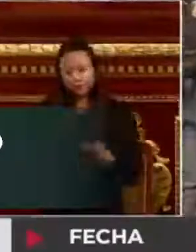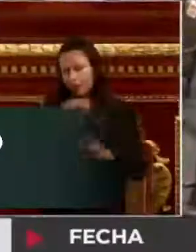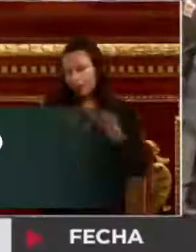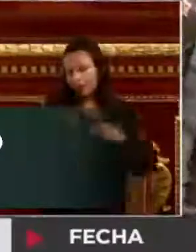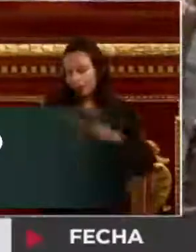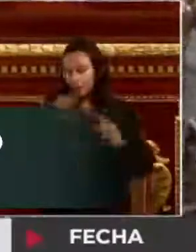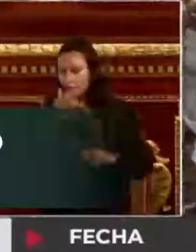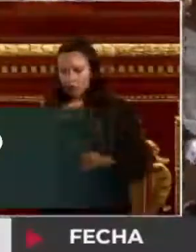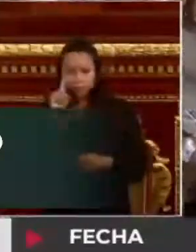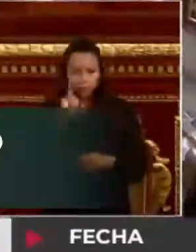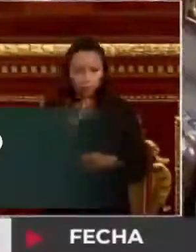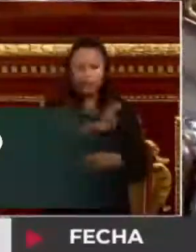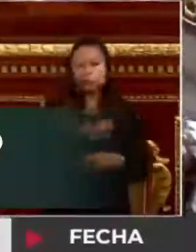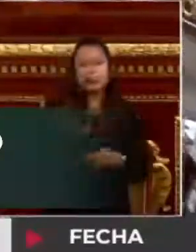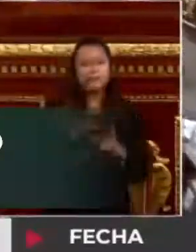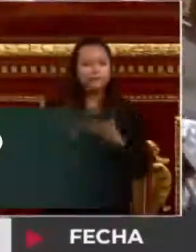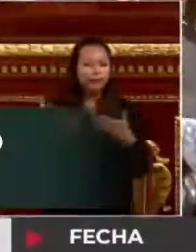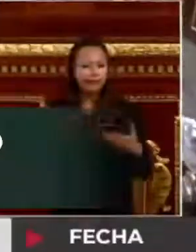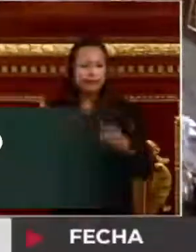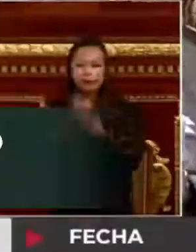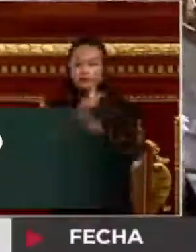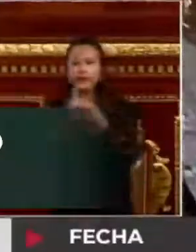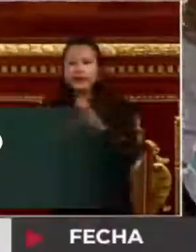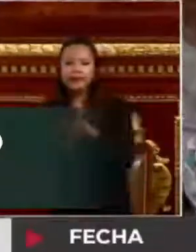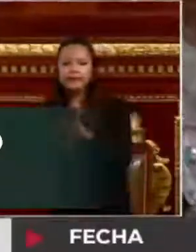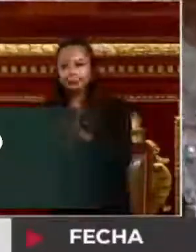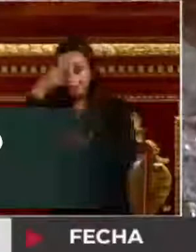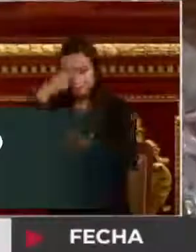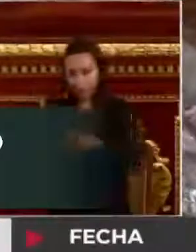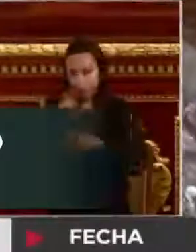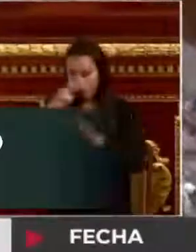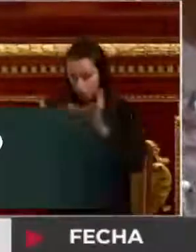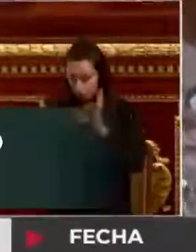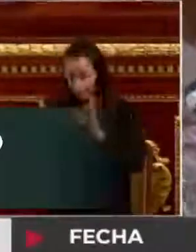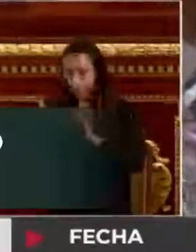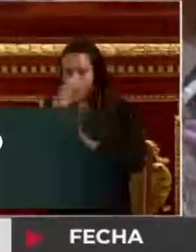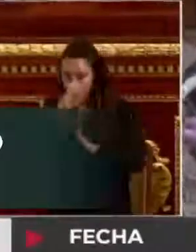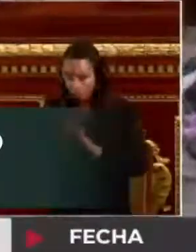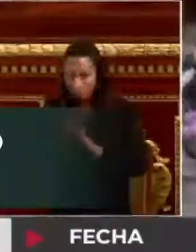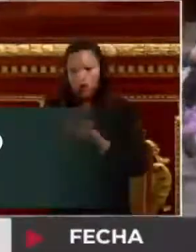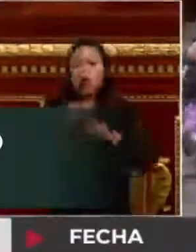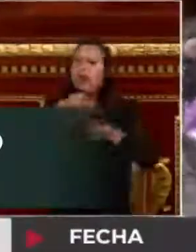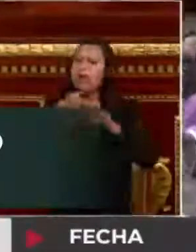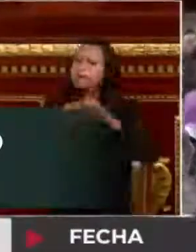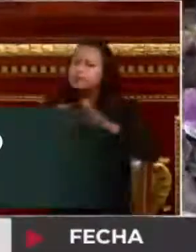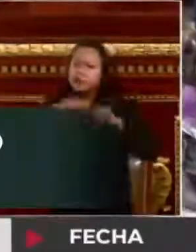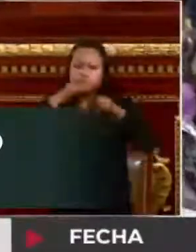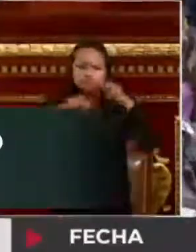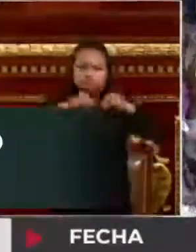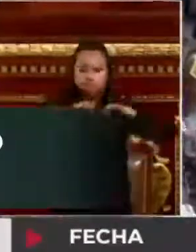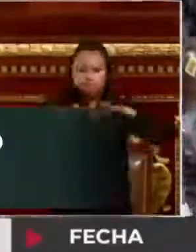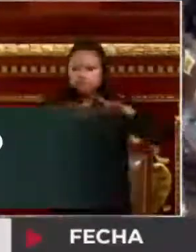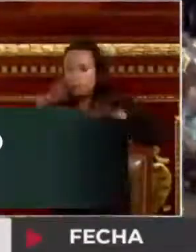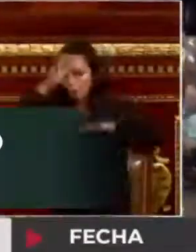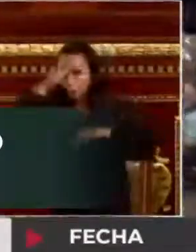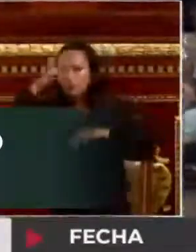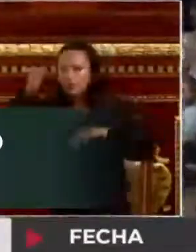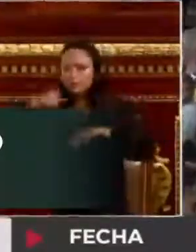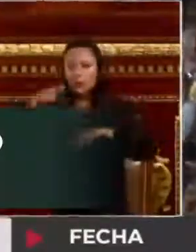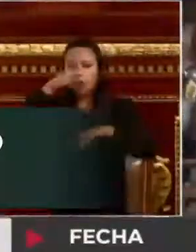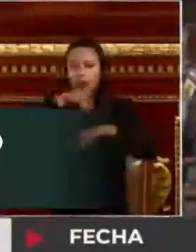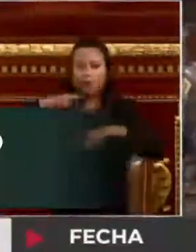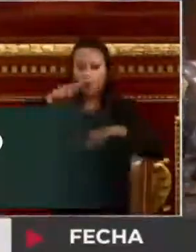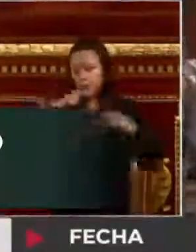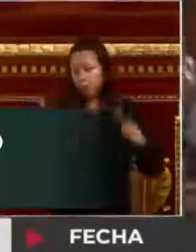que las iniciativas sometidas a consulta a través del sistema de consulta ciudadana deberán mostrar el apartado de lenguaje ciudadano o lectura